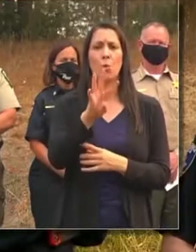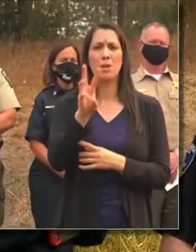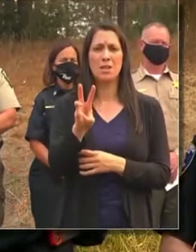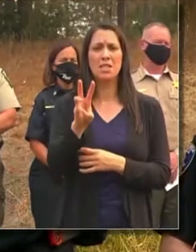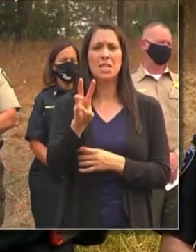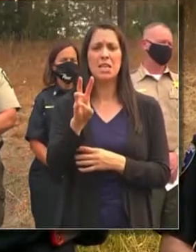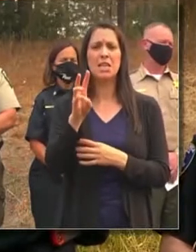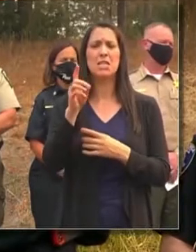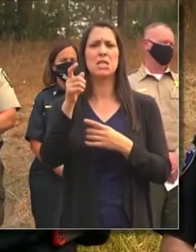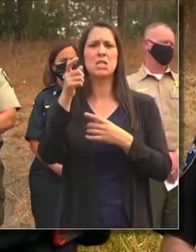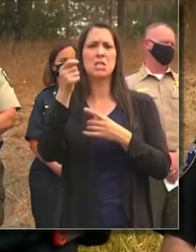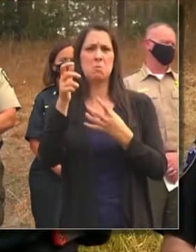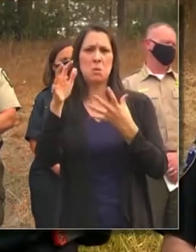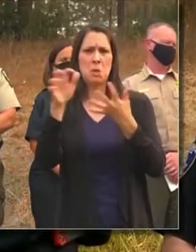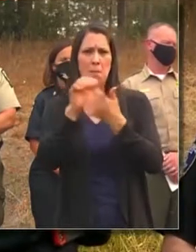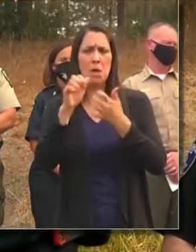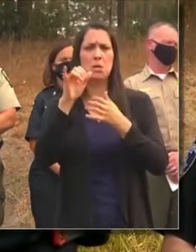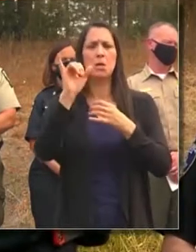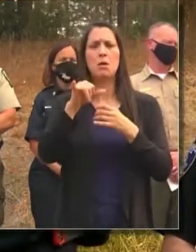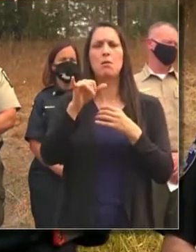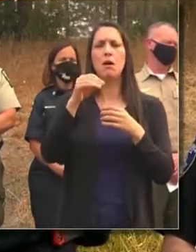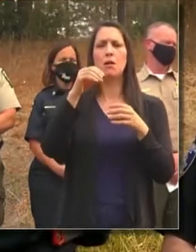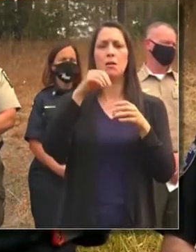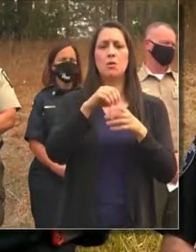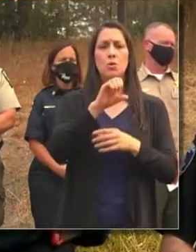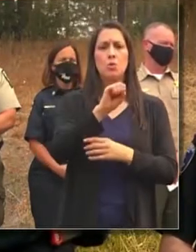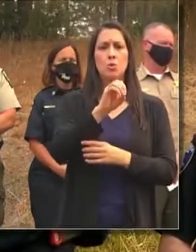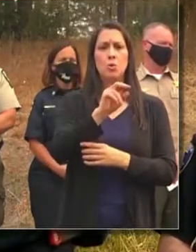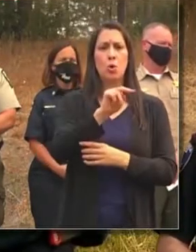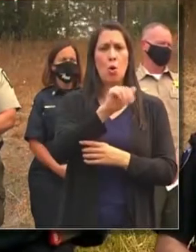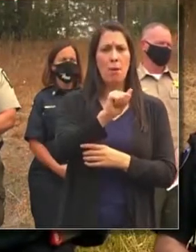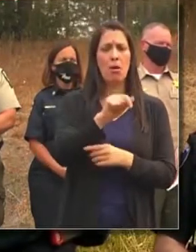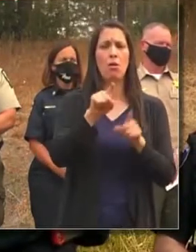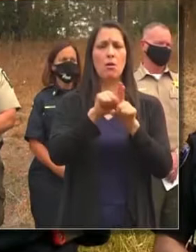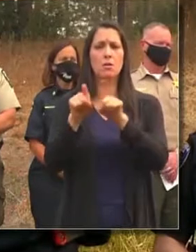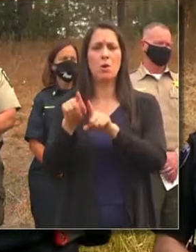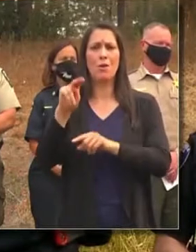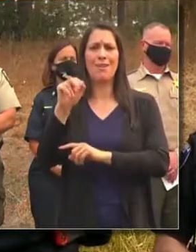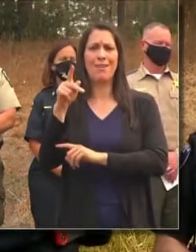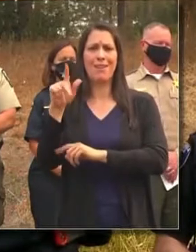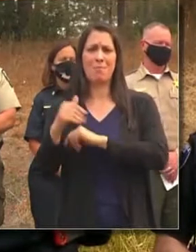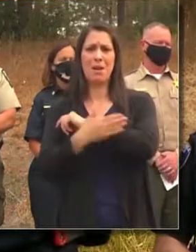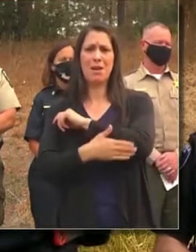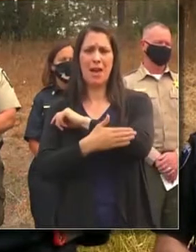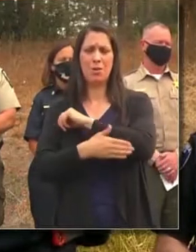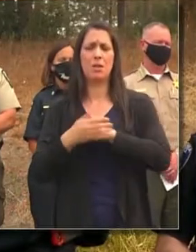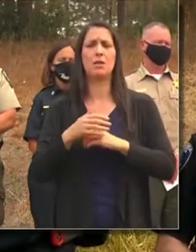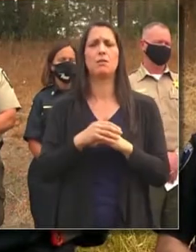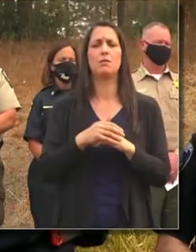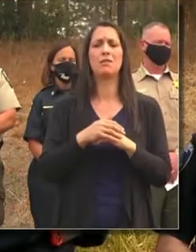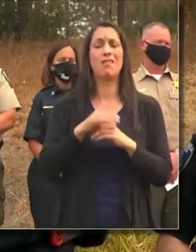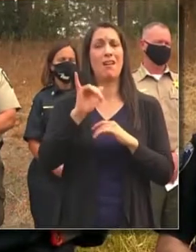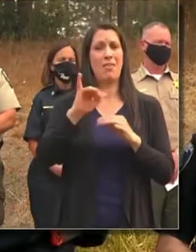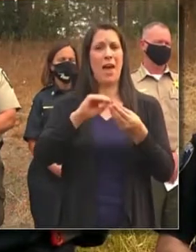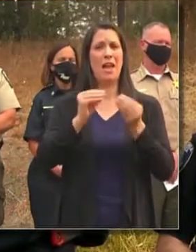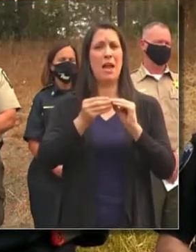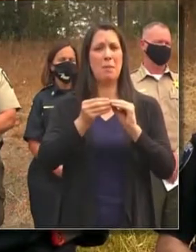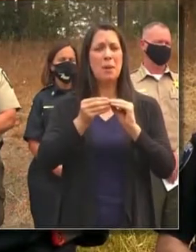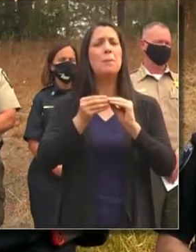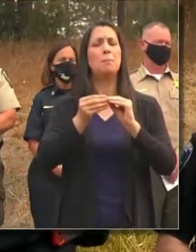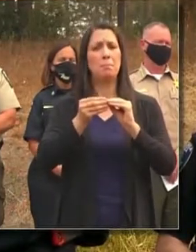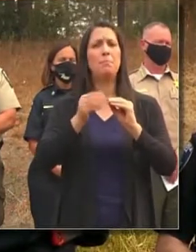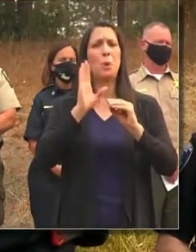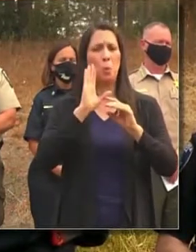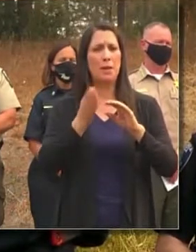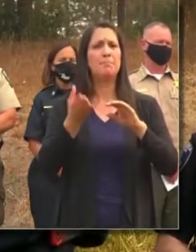incidente y 46 han sido dañadas que incluye estructuras tanto en sonoma como en napa y este proceso es continuo el número ciertamente